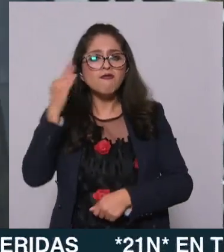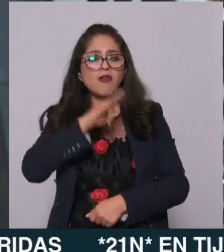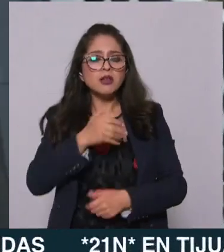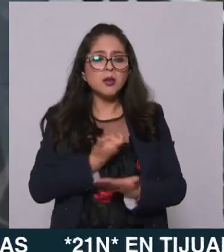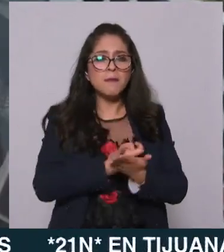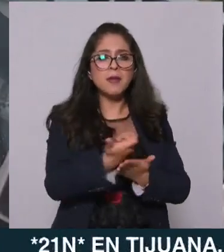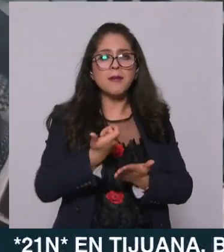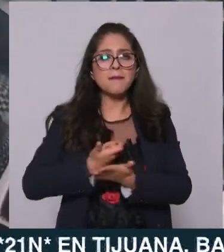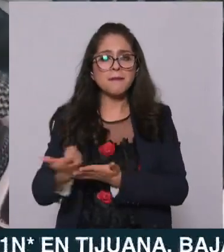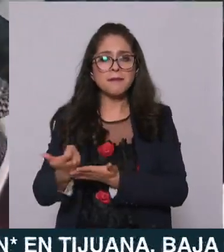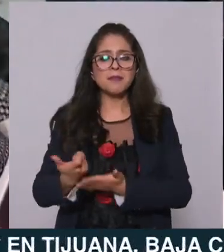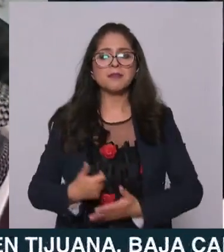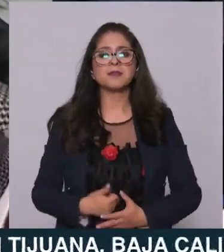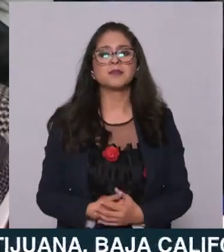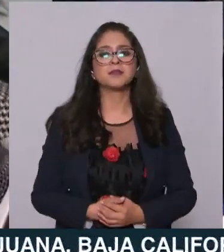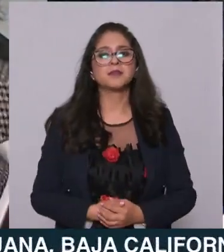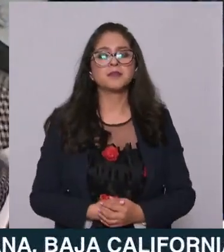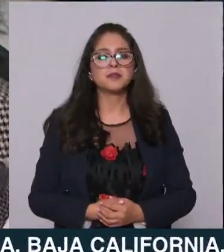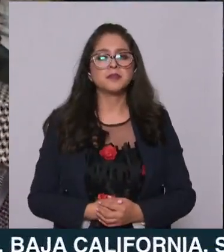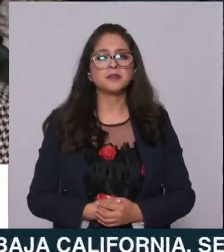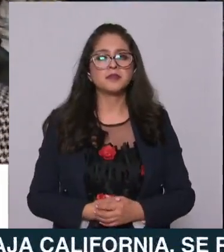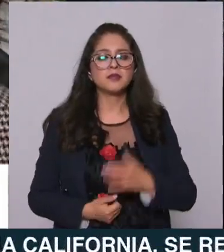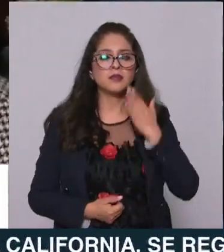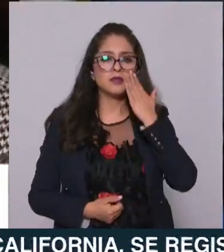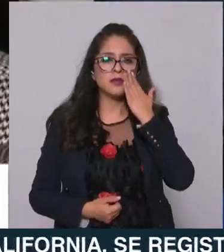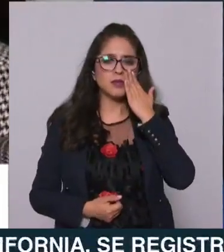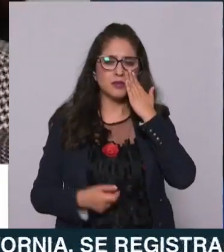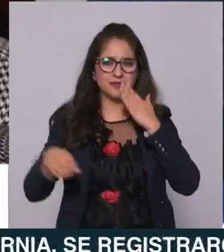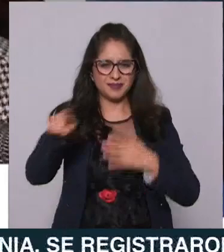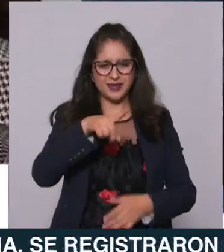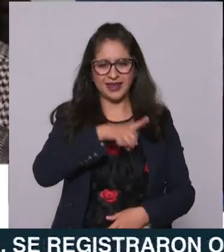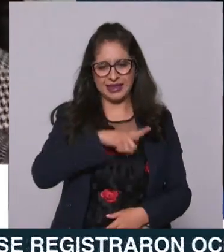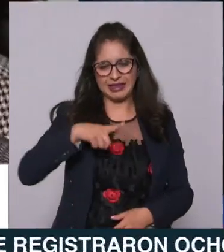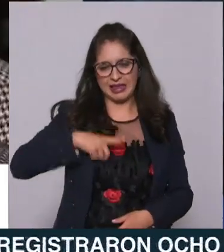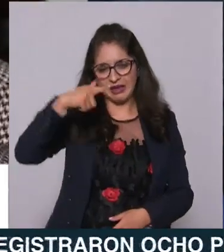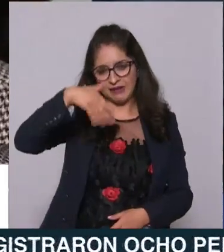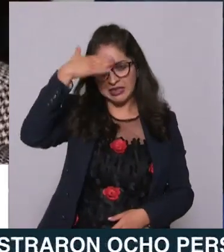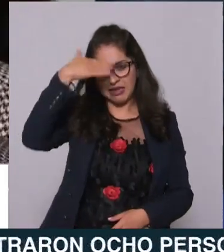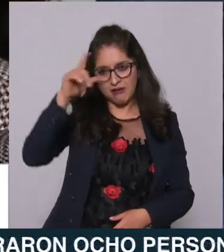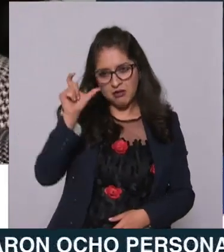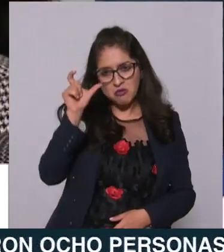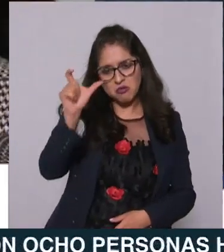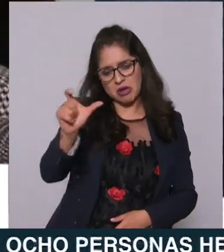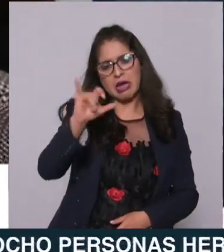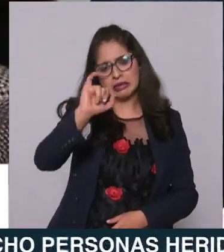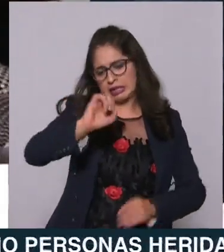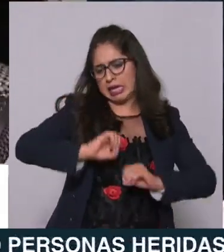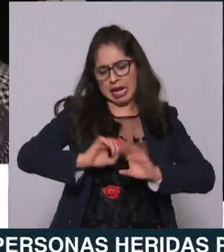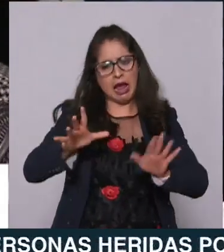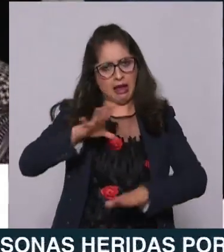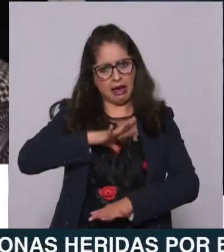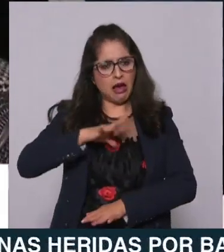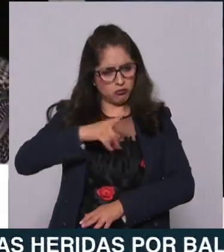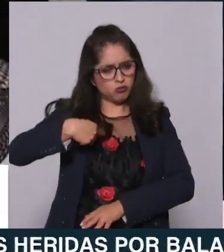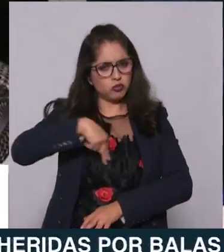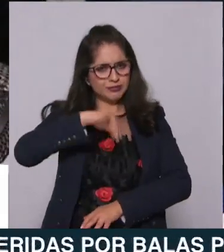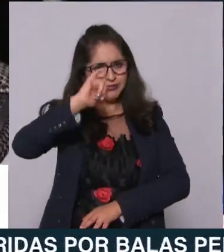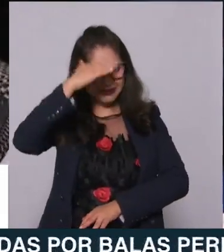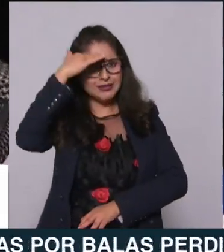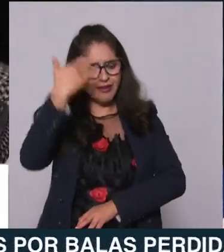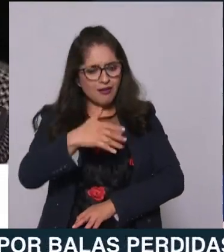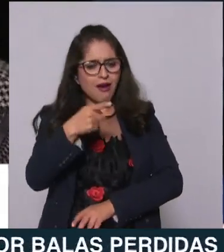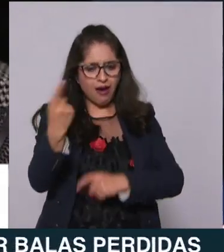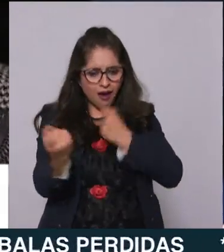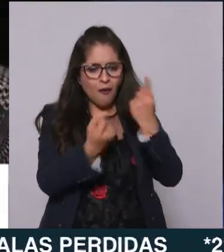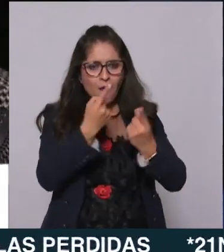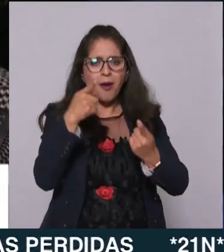problema que tenemos que primero reconocerlo, porque no podemos resolver un problema si no lo reconocemos. Estamos reconociendo que hay una